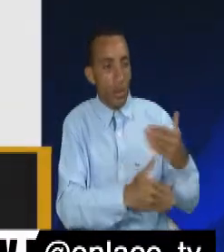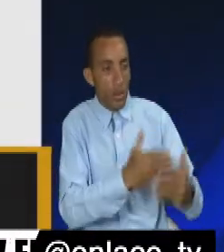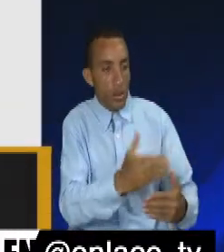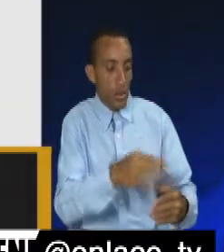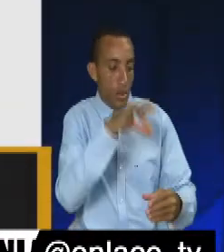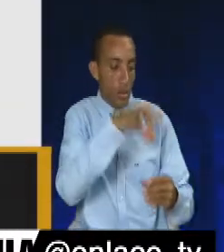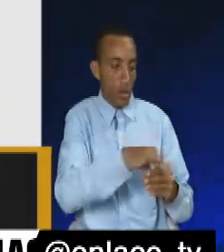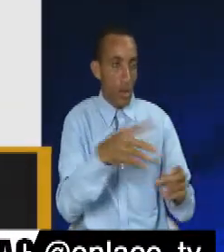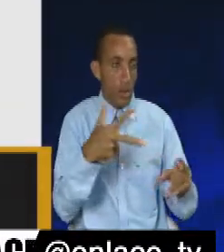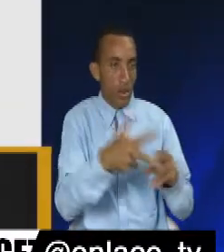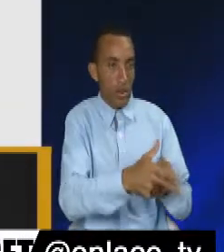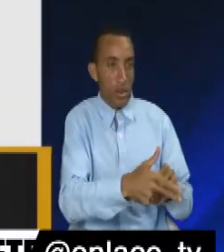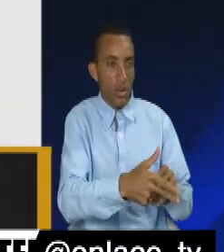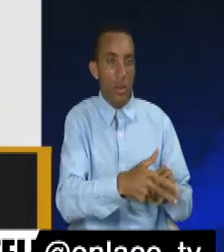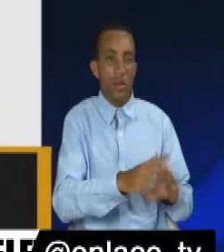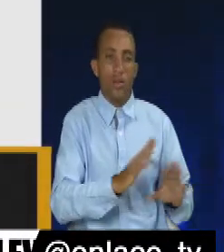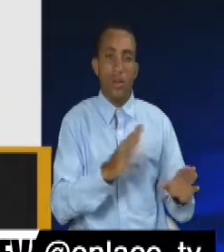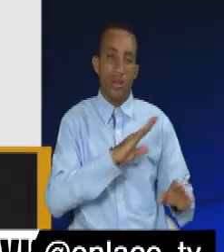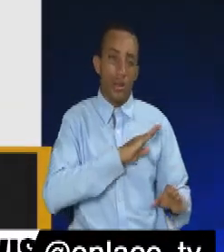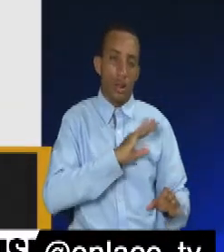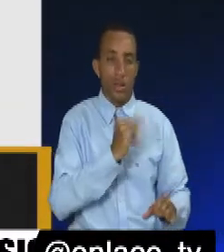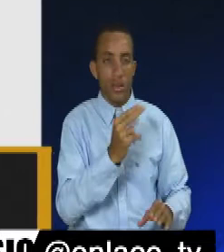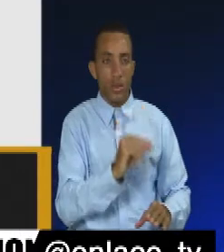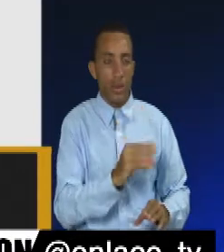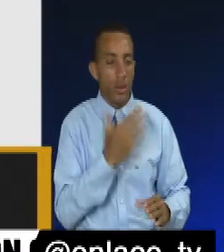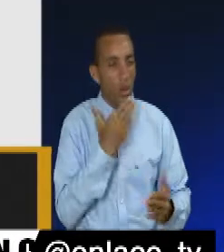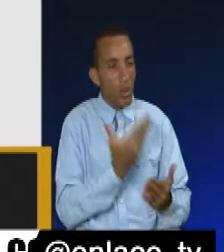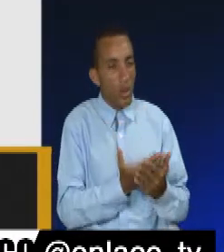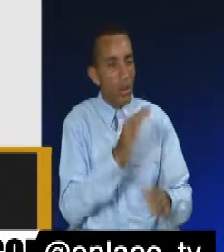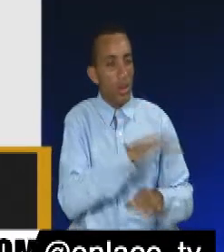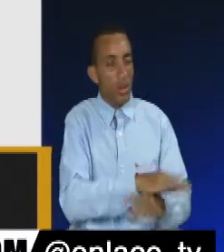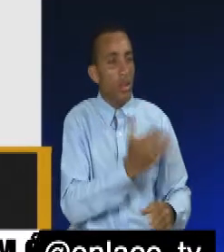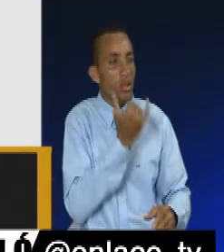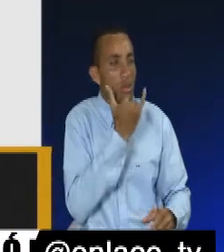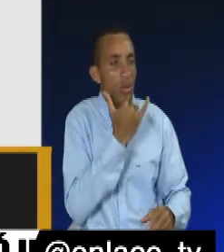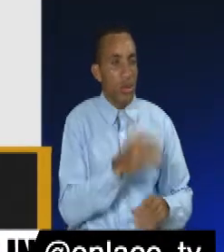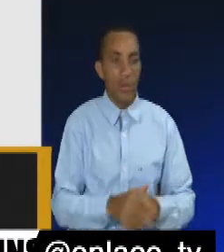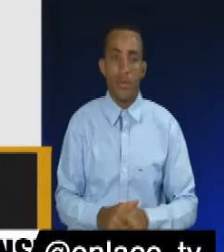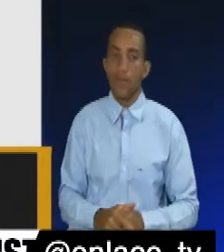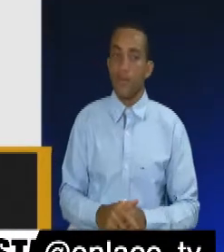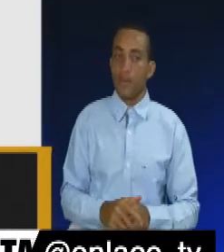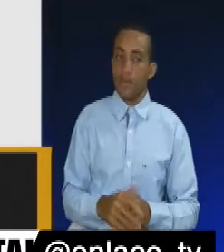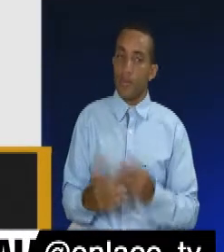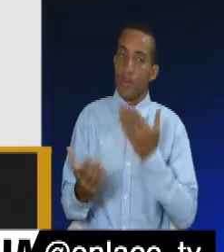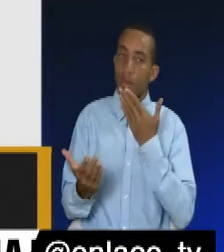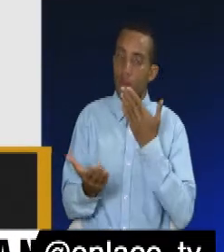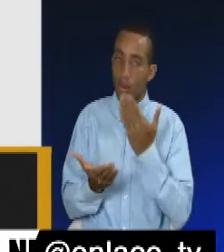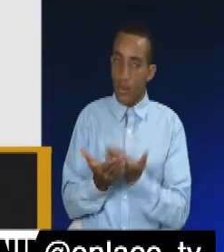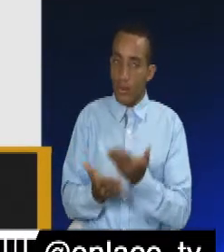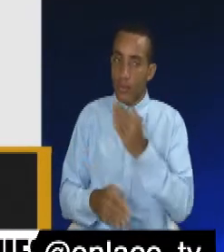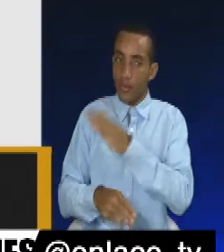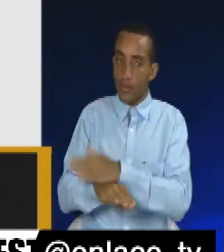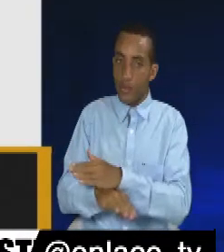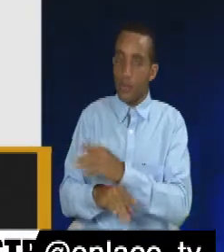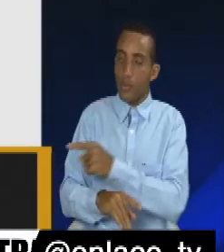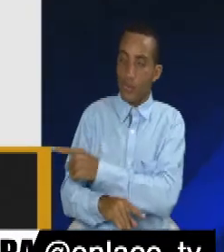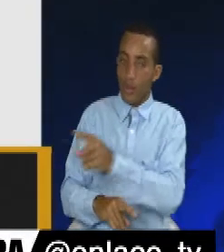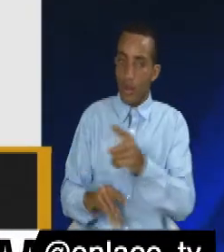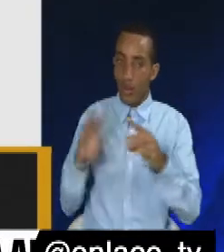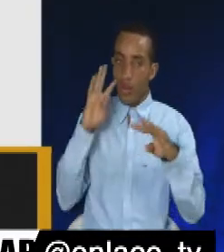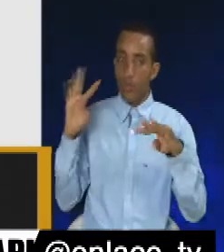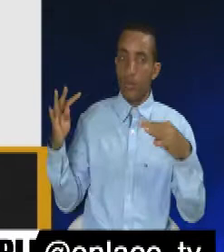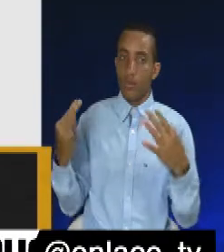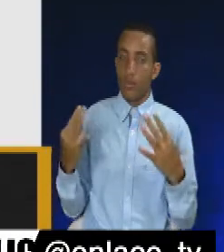en esta municipalidad. Con las buenas tardes, señor personero, ¿qué fue lo que ocurrió? Buenas tardes, Pedro Severiche, y a toda la audiencia de